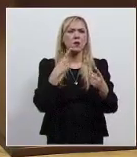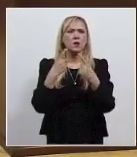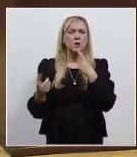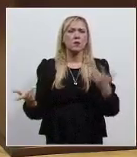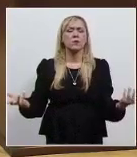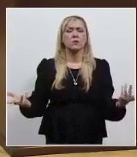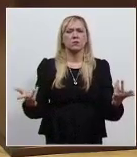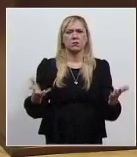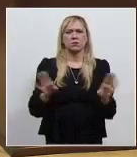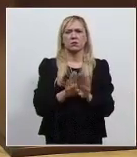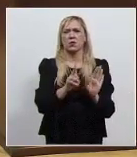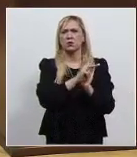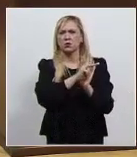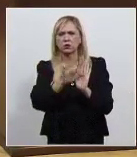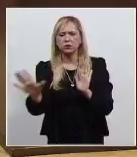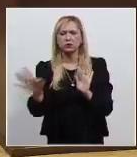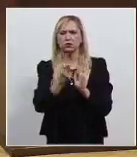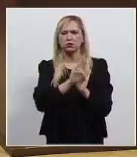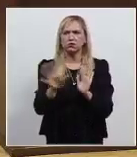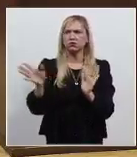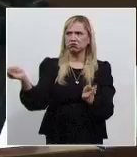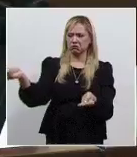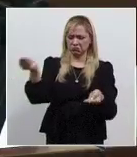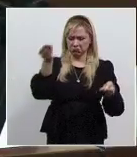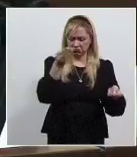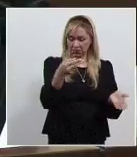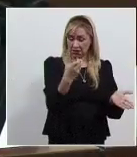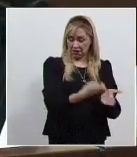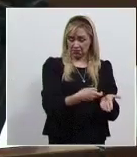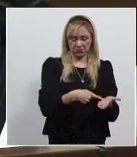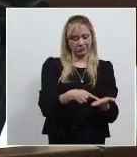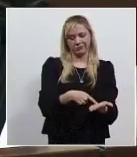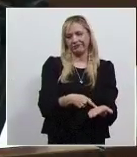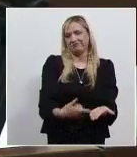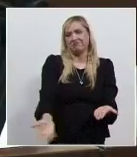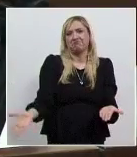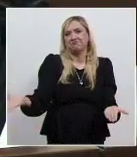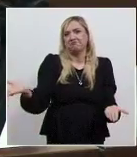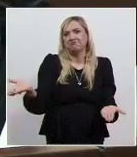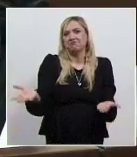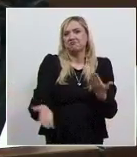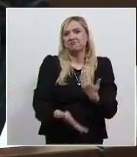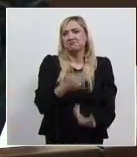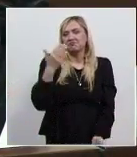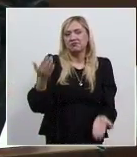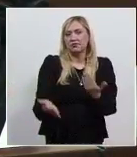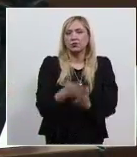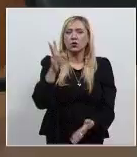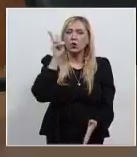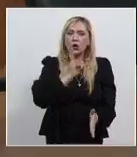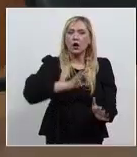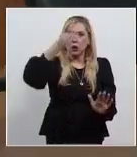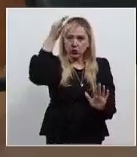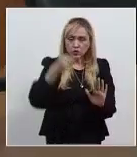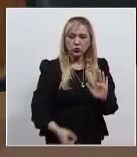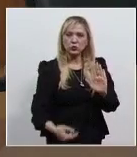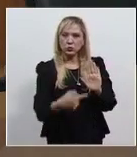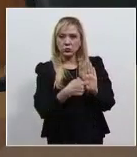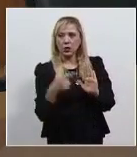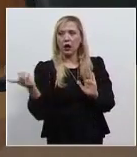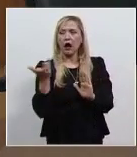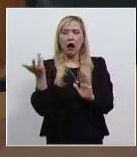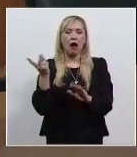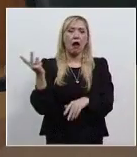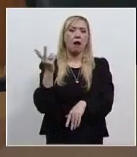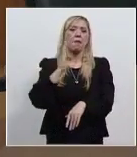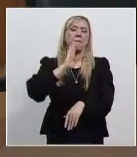que las notas periodísticas ofrecidas como pruebas son insuficientes para contar con indicios objetivos de la posible